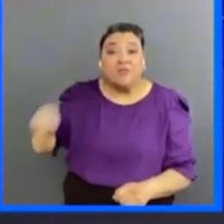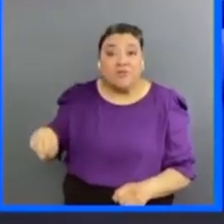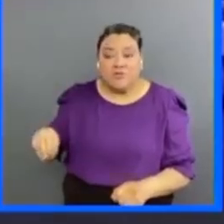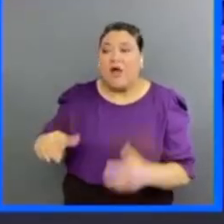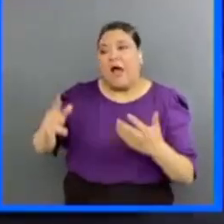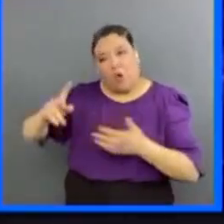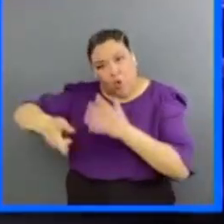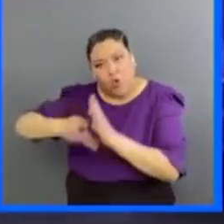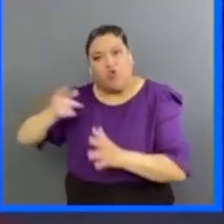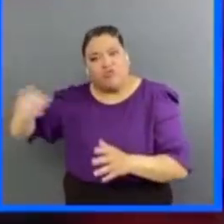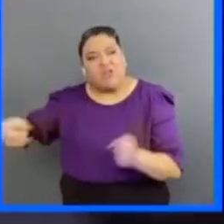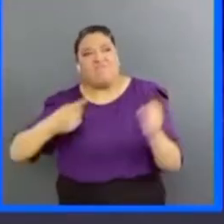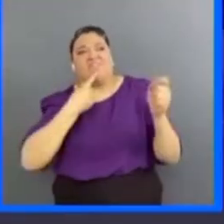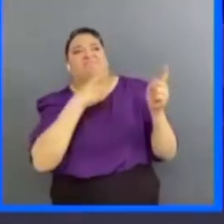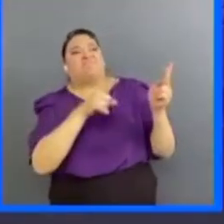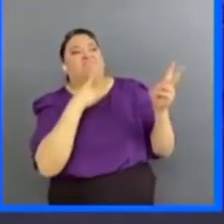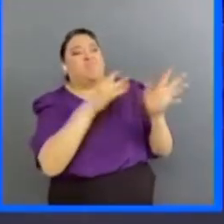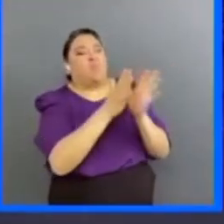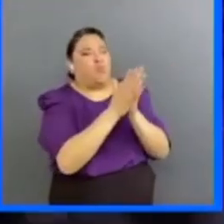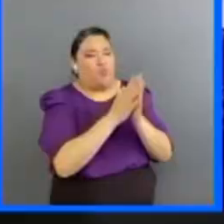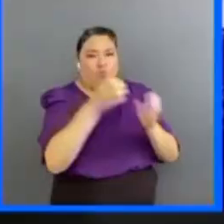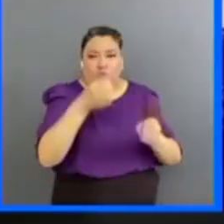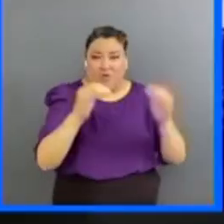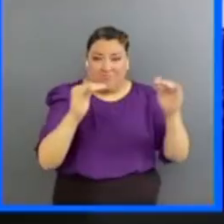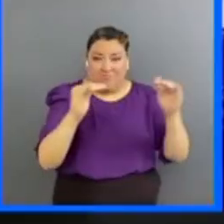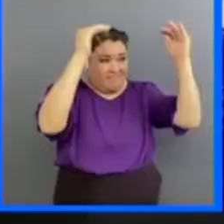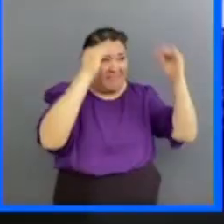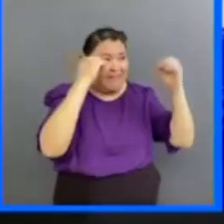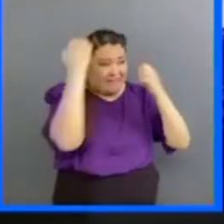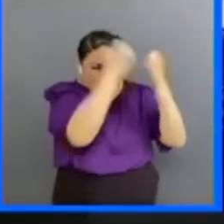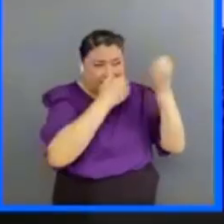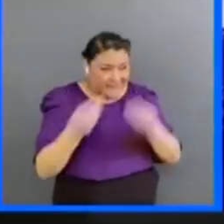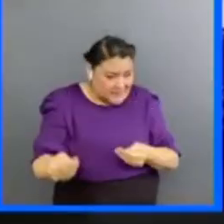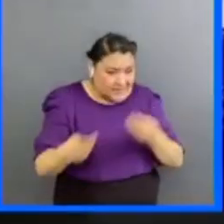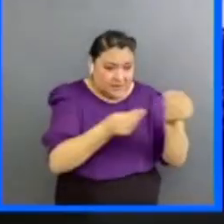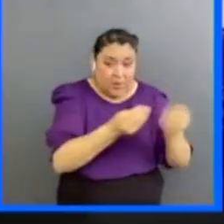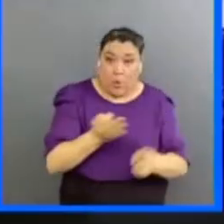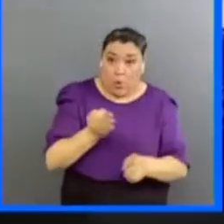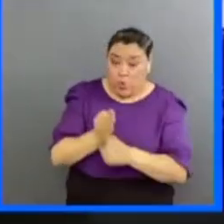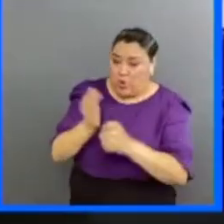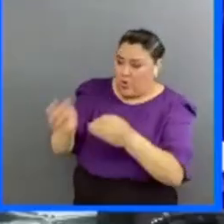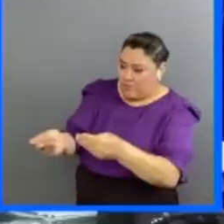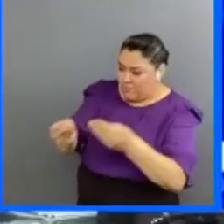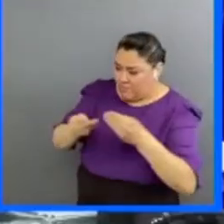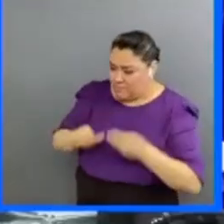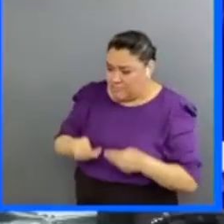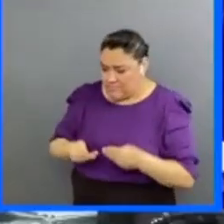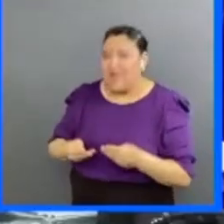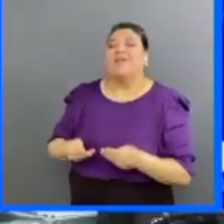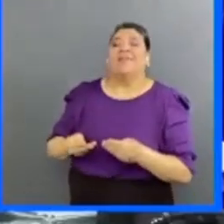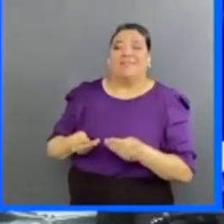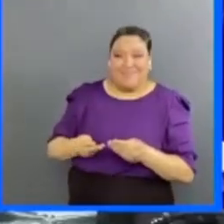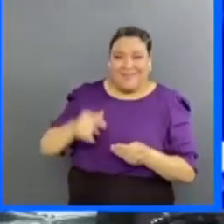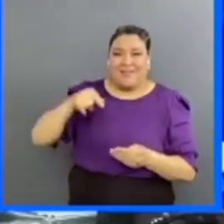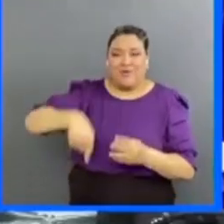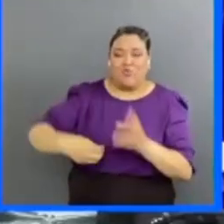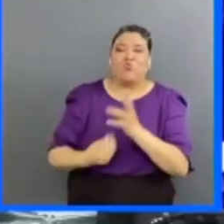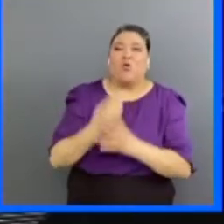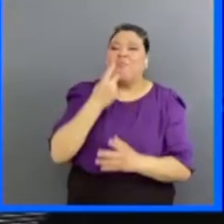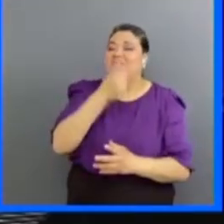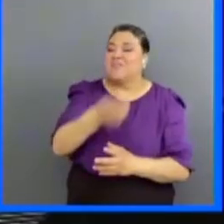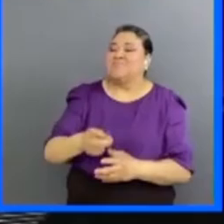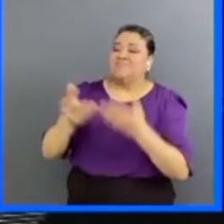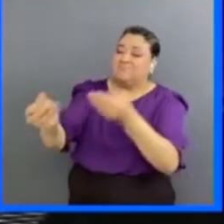recursos para que la Suprema Corte los revisara y en esta sesión pública, esta nueva Corte decidió no hacerlo